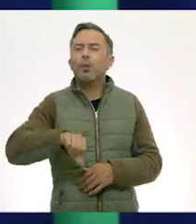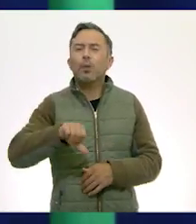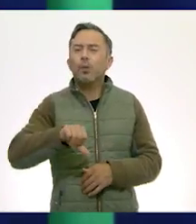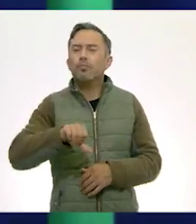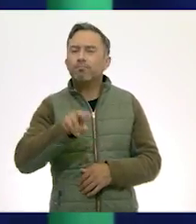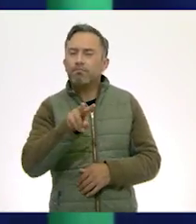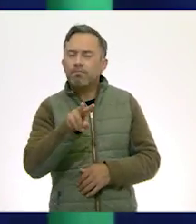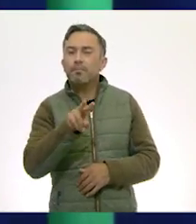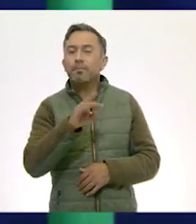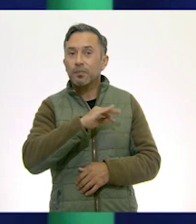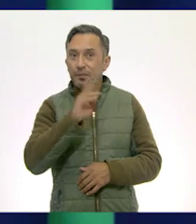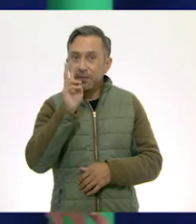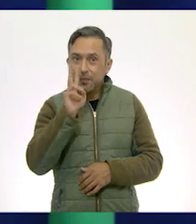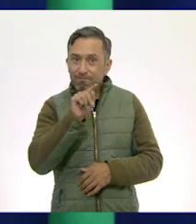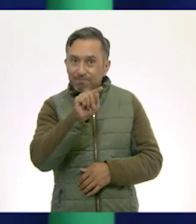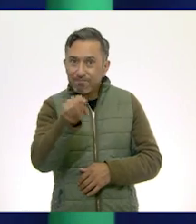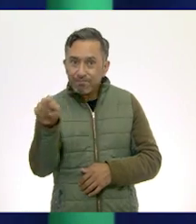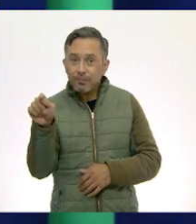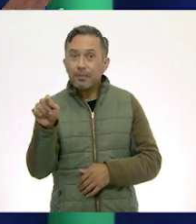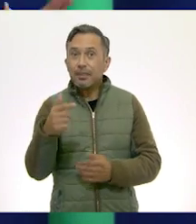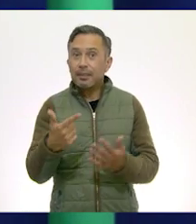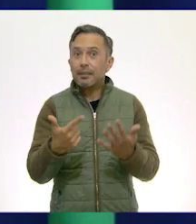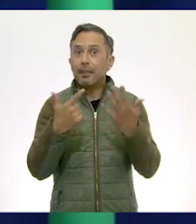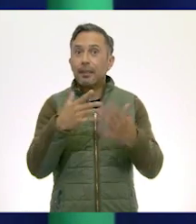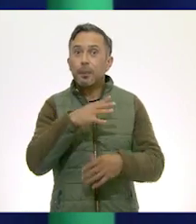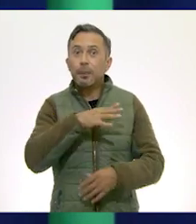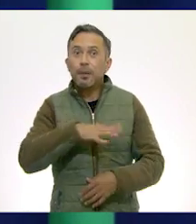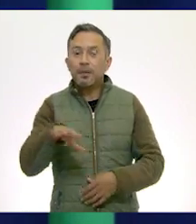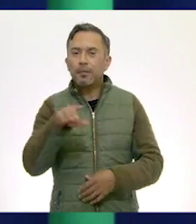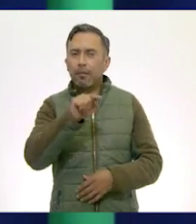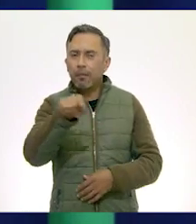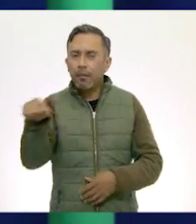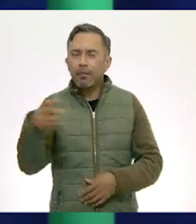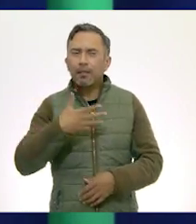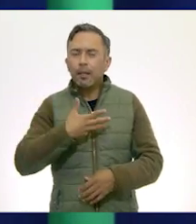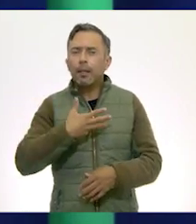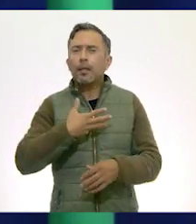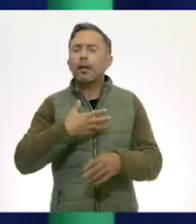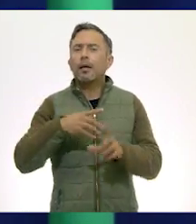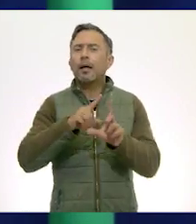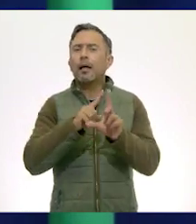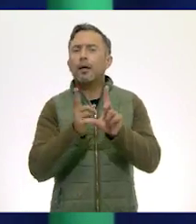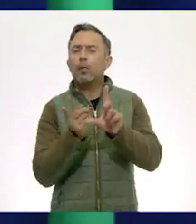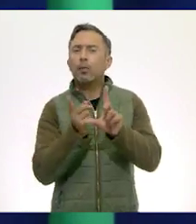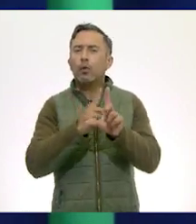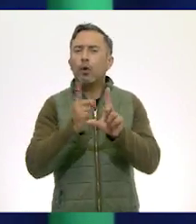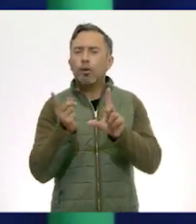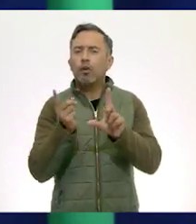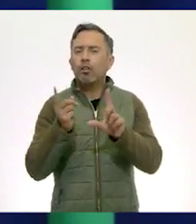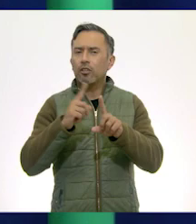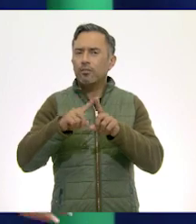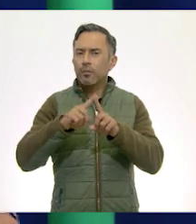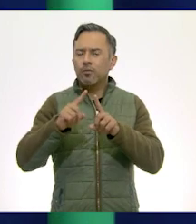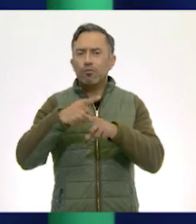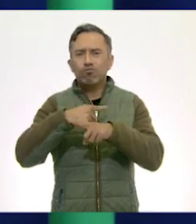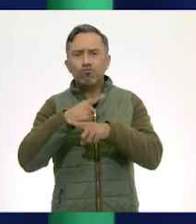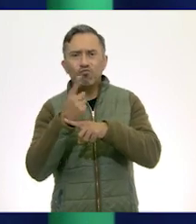los ángulos están presentes en estas esculturas y en muchos otros lugares y objetos que nos